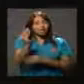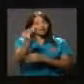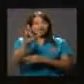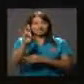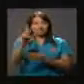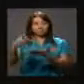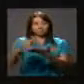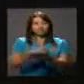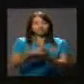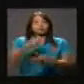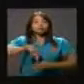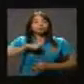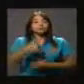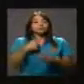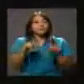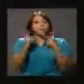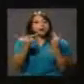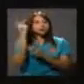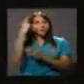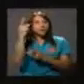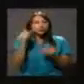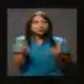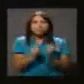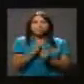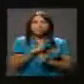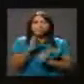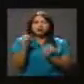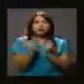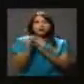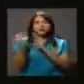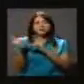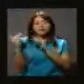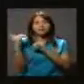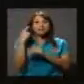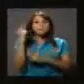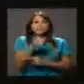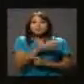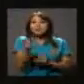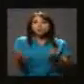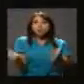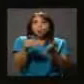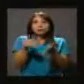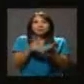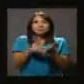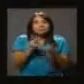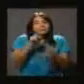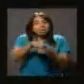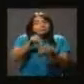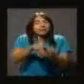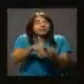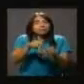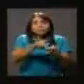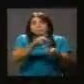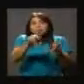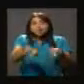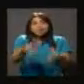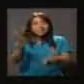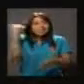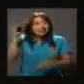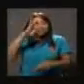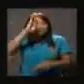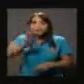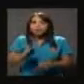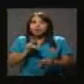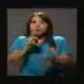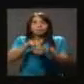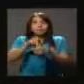tenemos un partido político lleno de fe y esperanza porque se han vuelto a participar en el electoral personas que nunca lo habían hecho en la historia